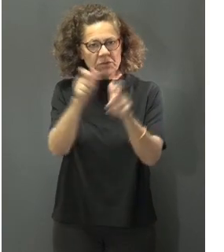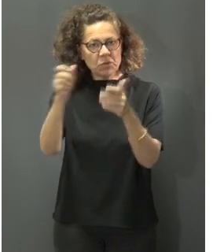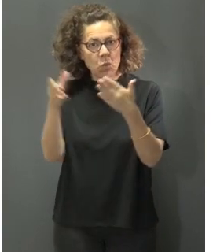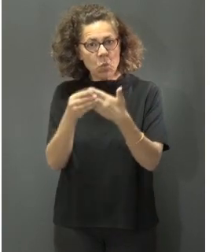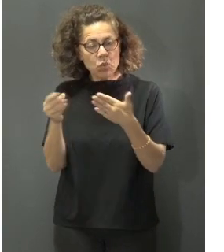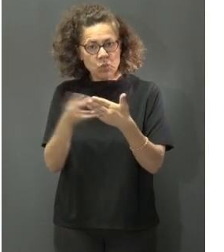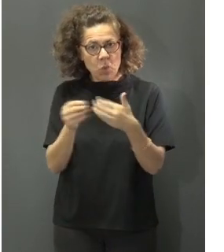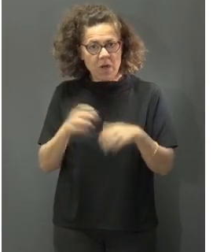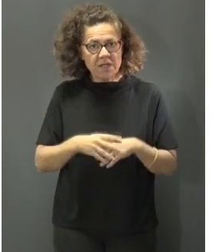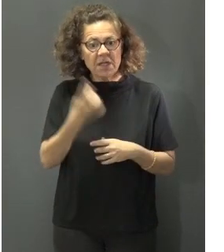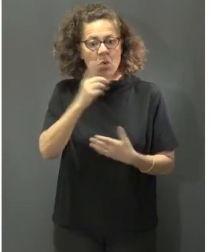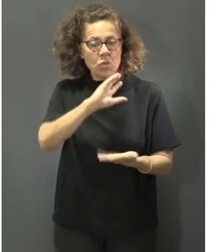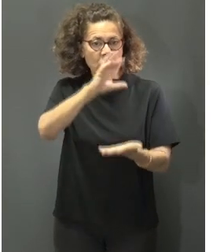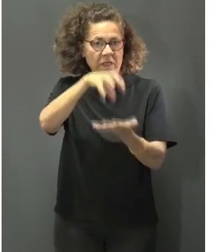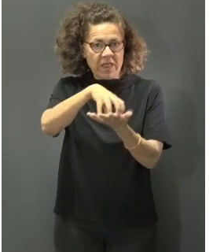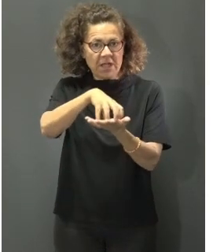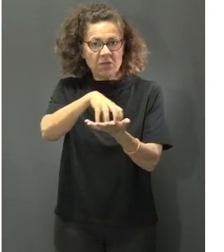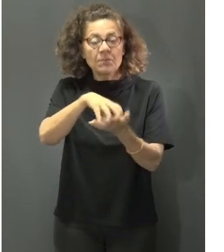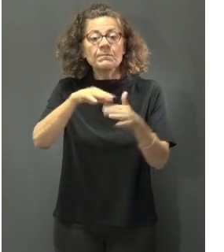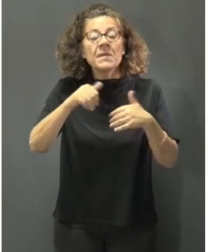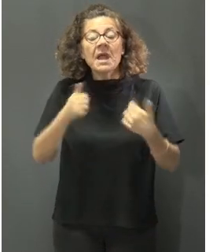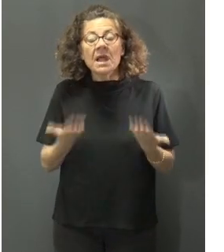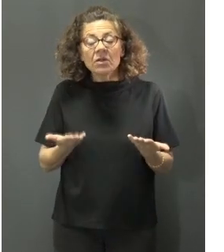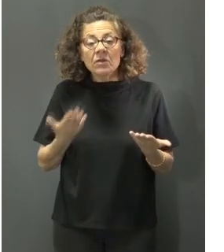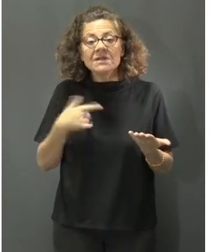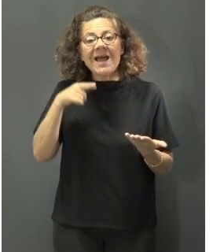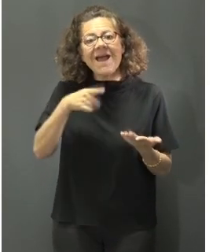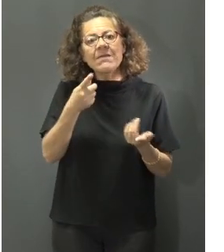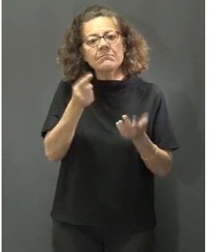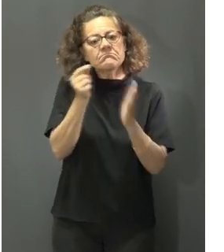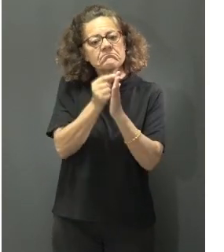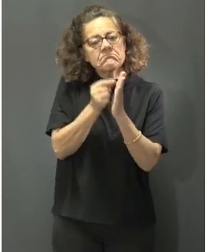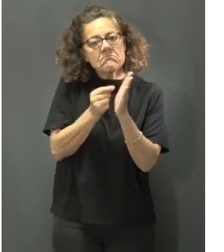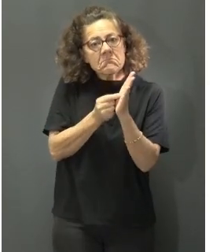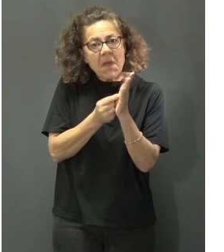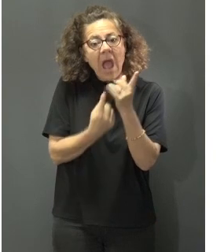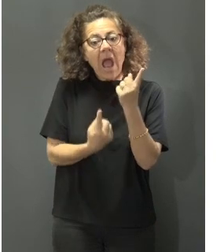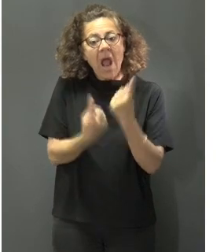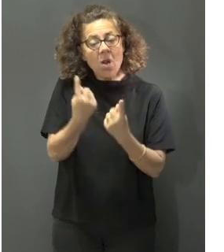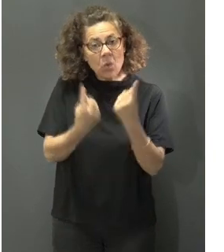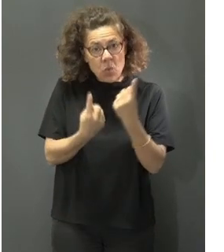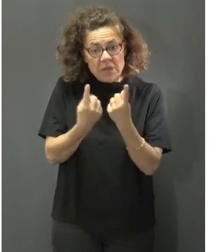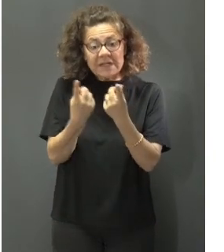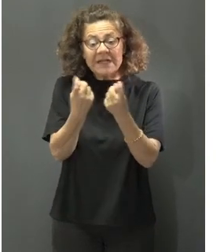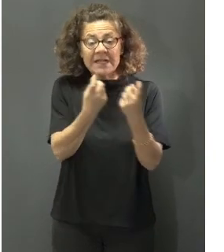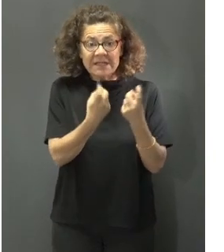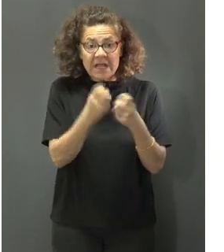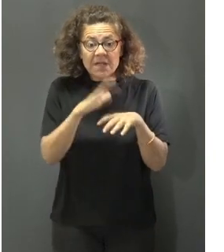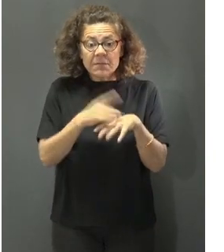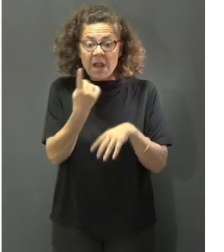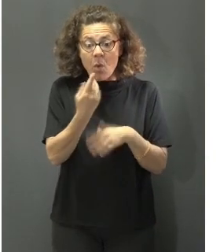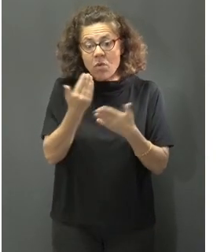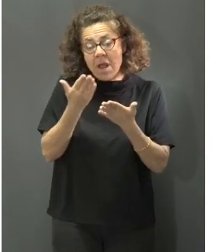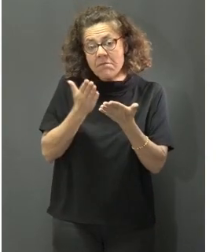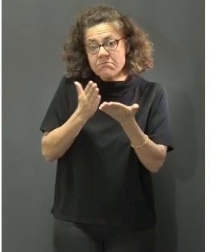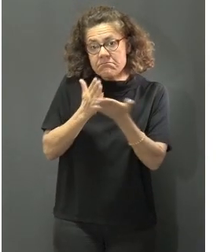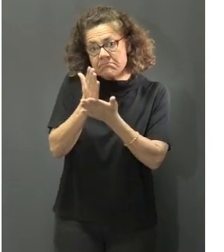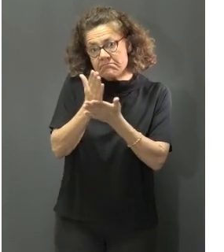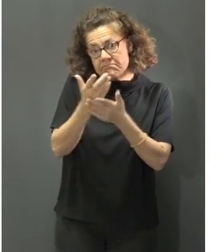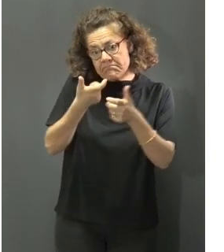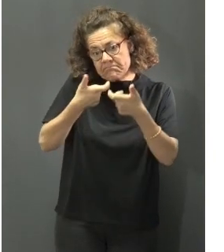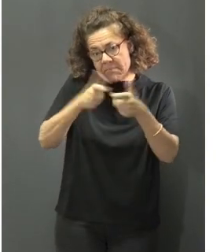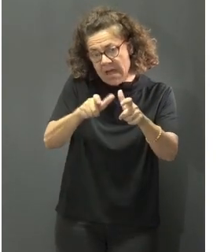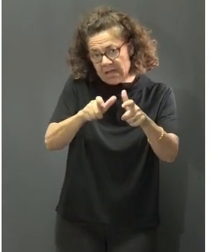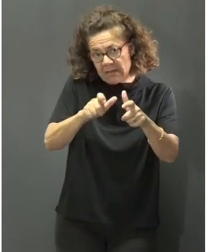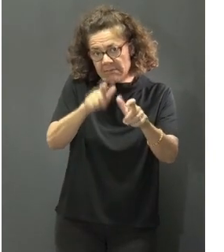usuarias de un centro. Entonces, va a haber medidas que sean necesarias para una parte de la